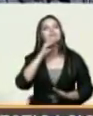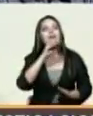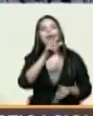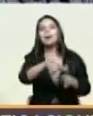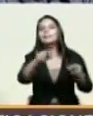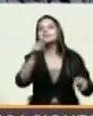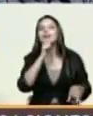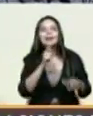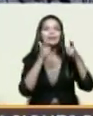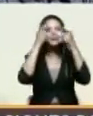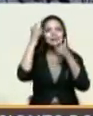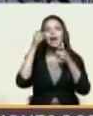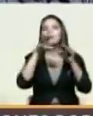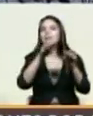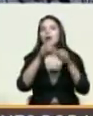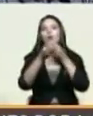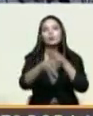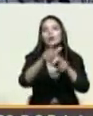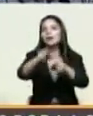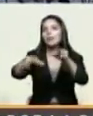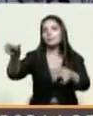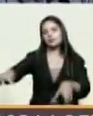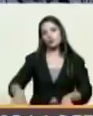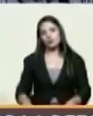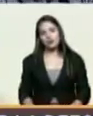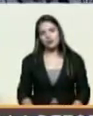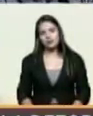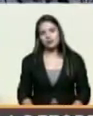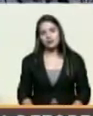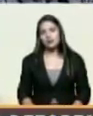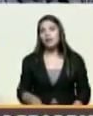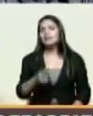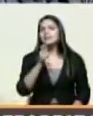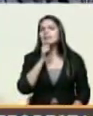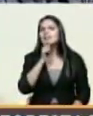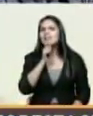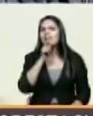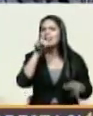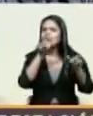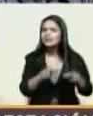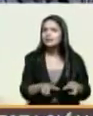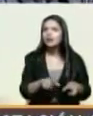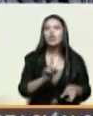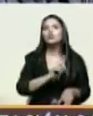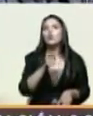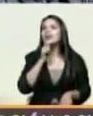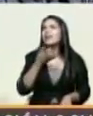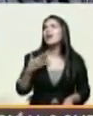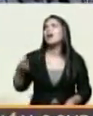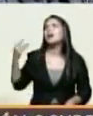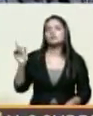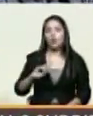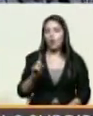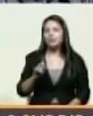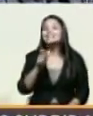gente quién es Hugo Chávez. Y cuando digo quién es porque quién es, no quién fue Hugo